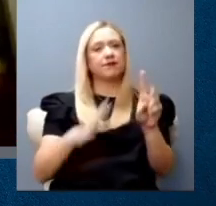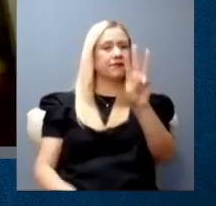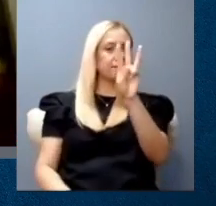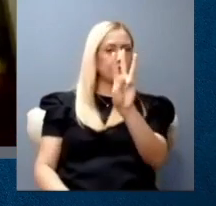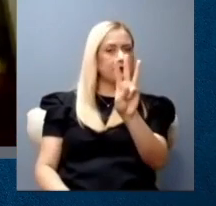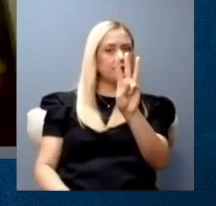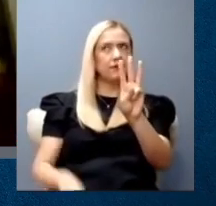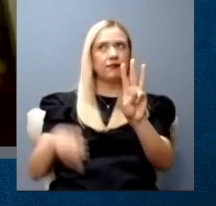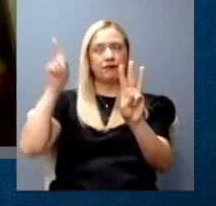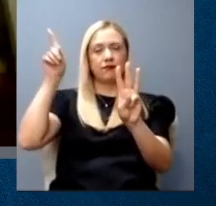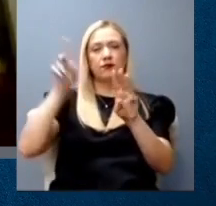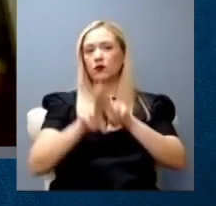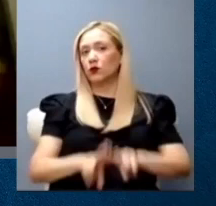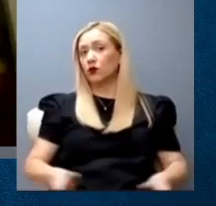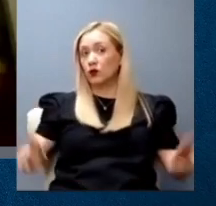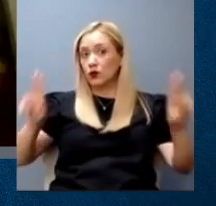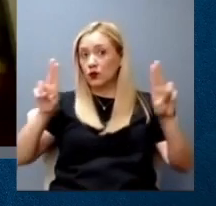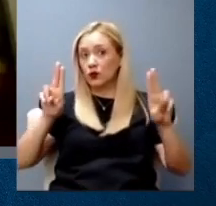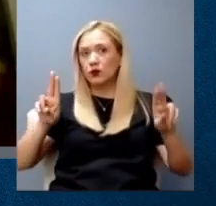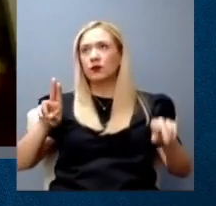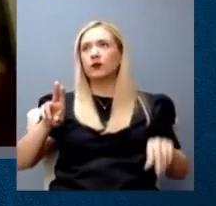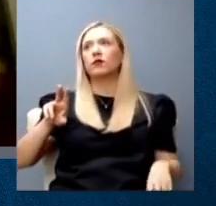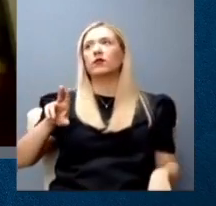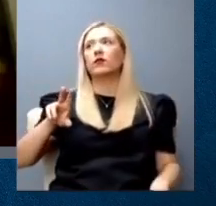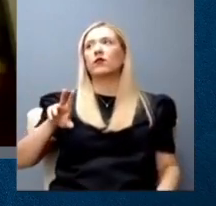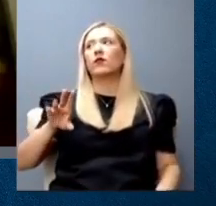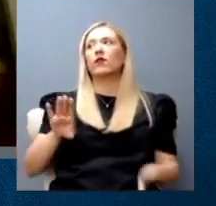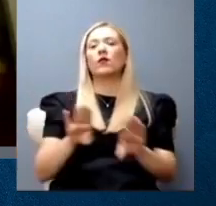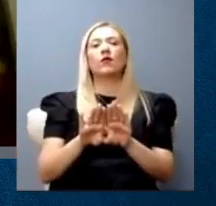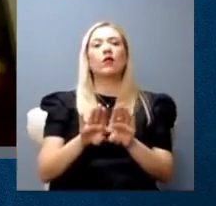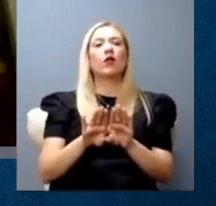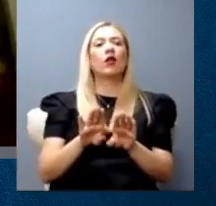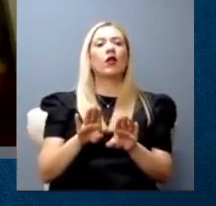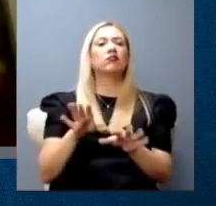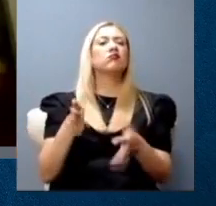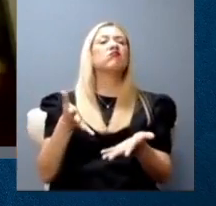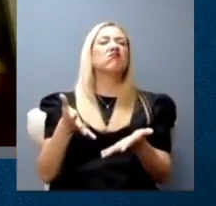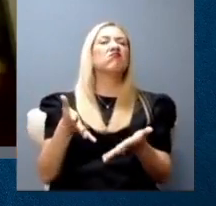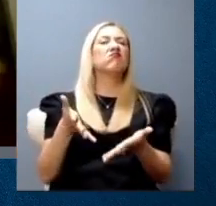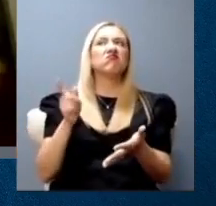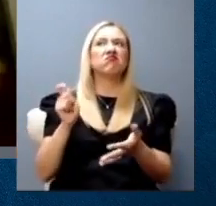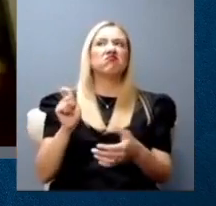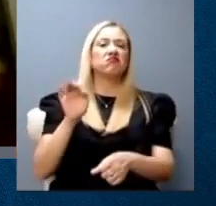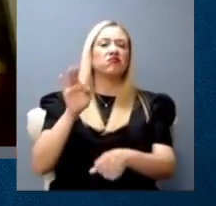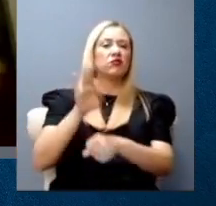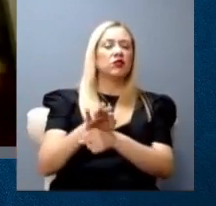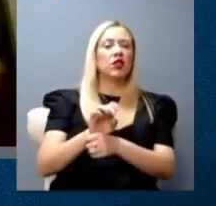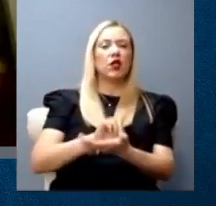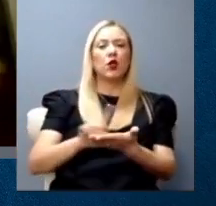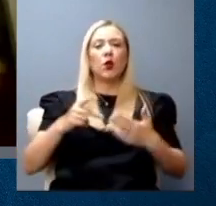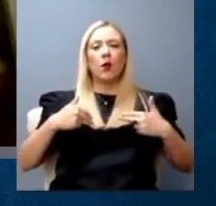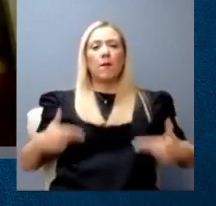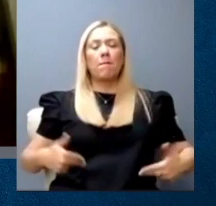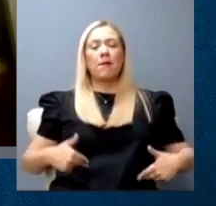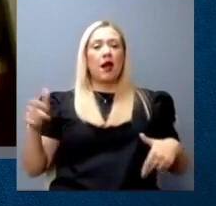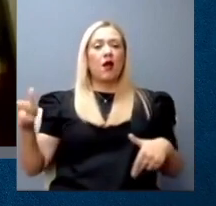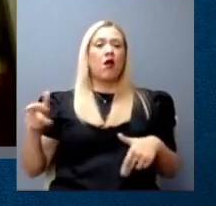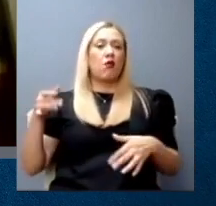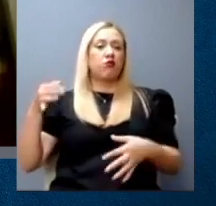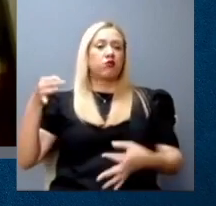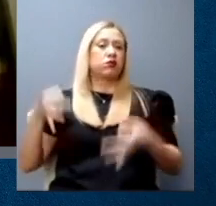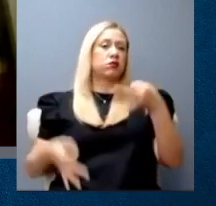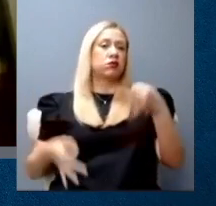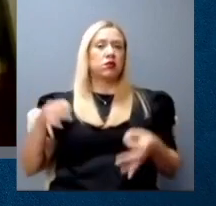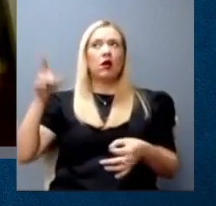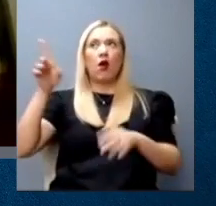las Naciones Unidas y no son mecanismos judiciales de protección de los derechos humanos porque no existe en Naciones Unidas